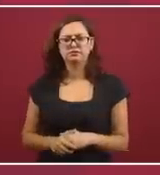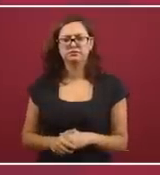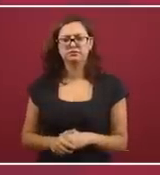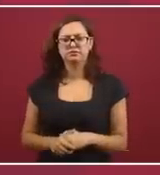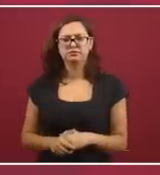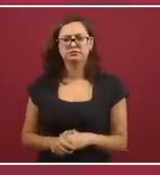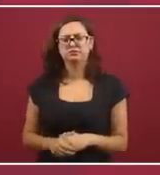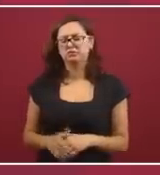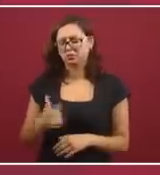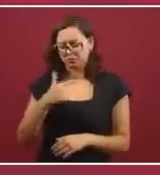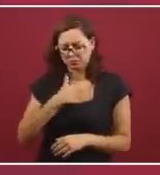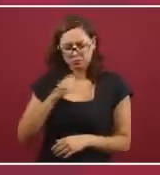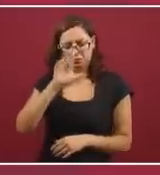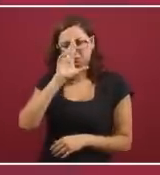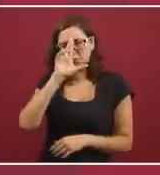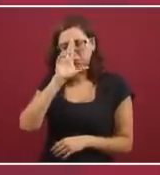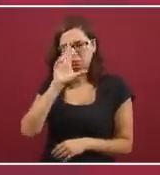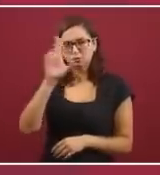respeto